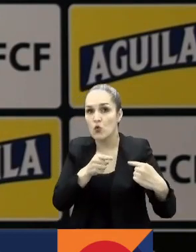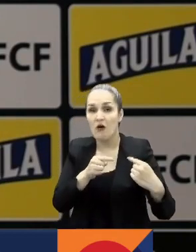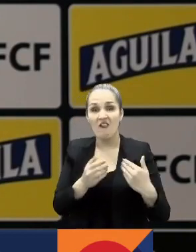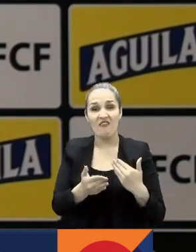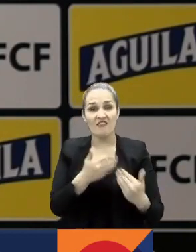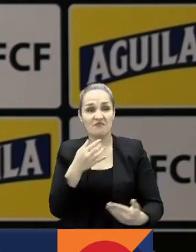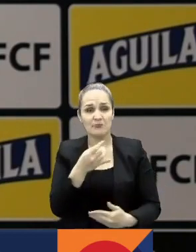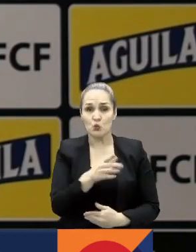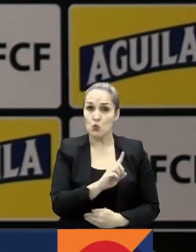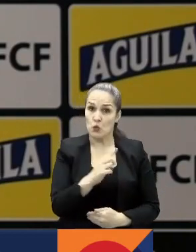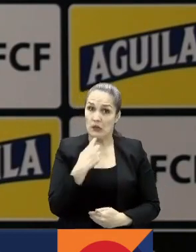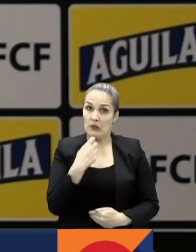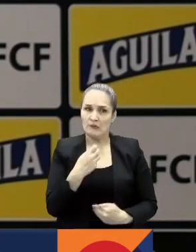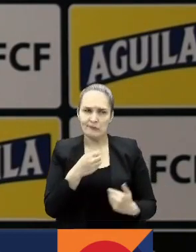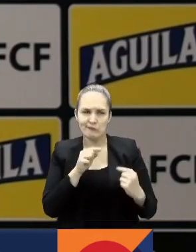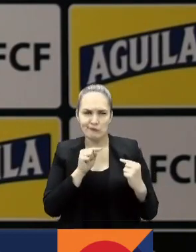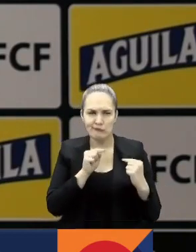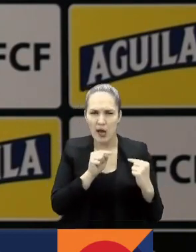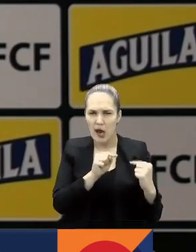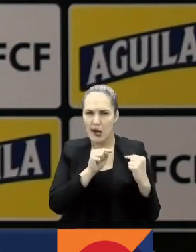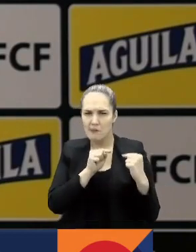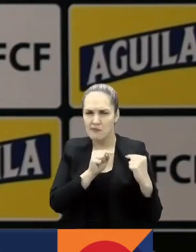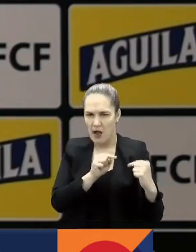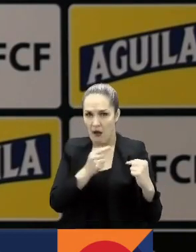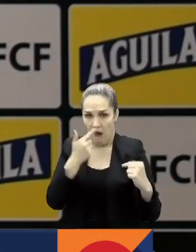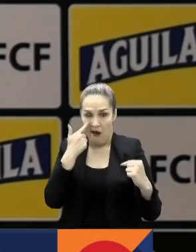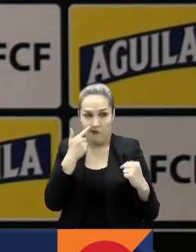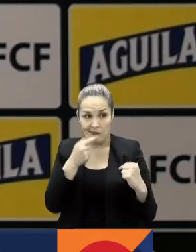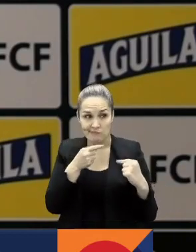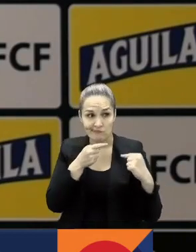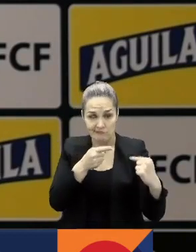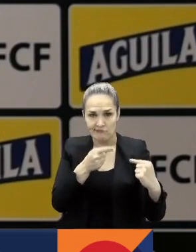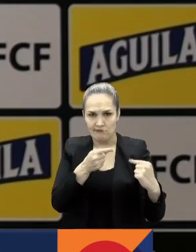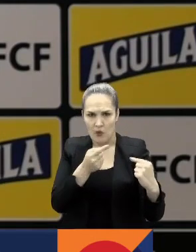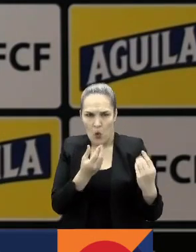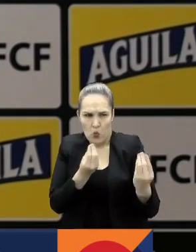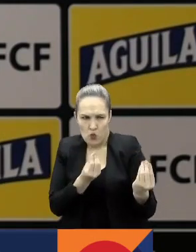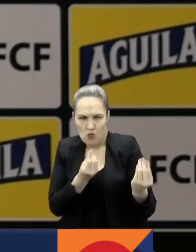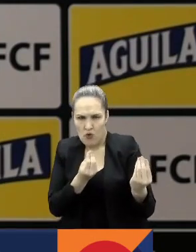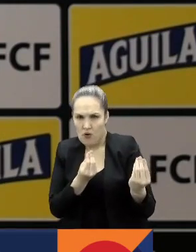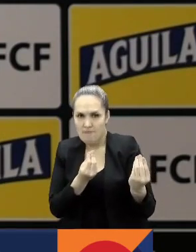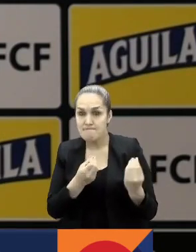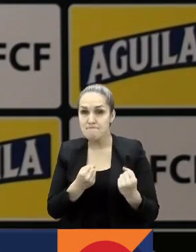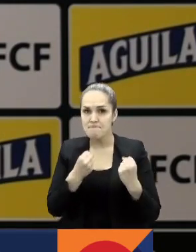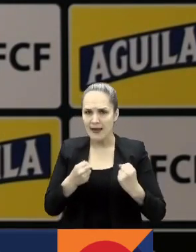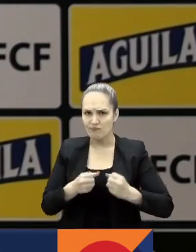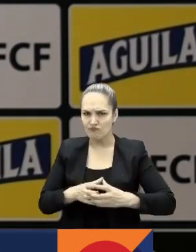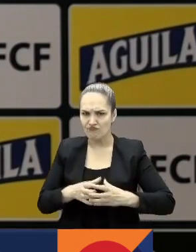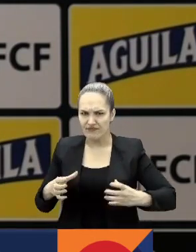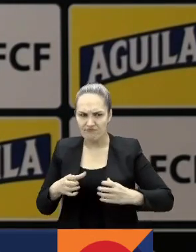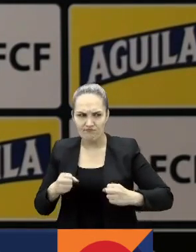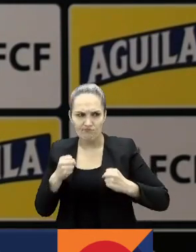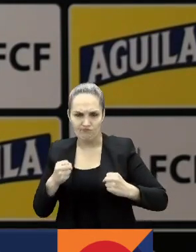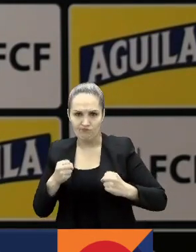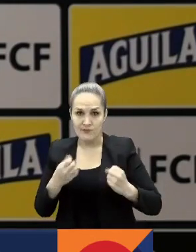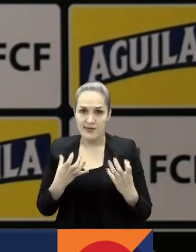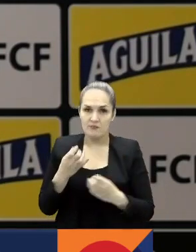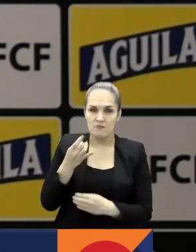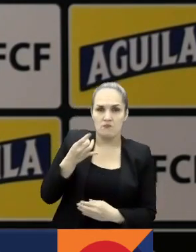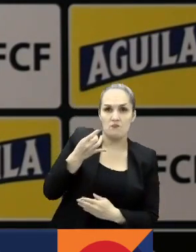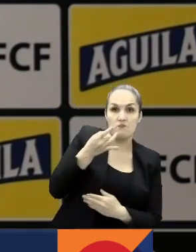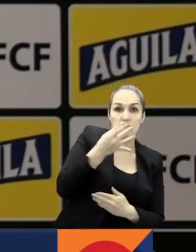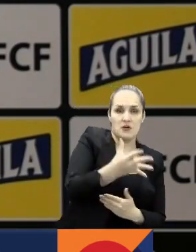complicado, y ahí es donde nosotros debemos dar todo nuestro máximo potencial para